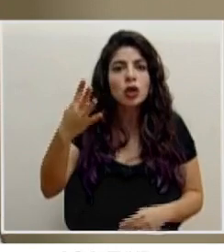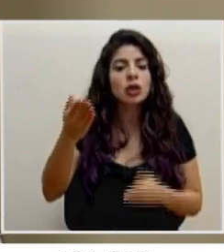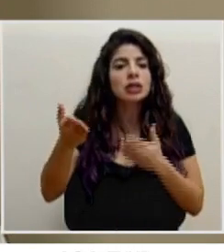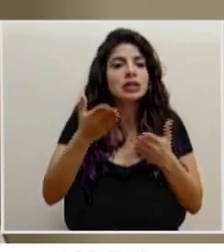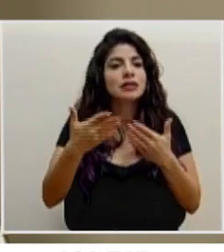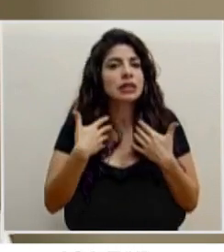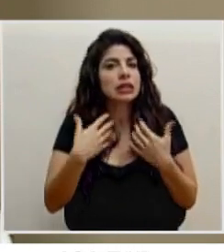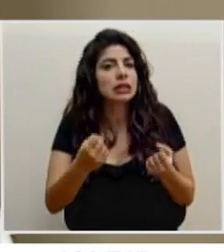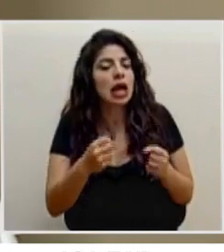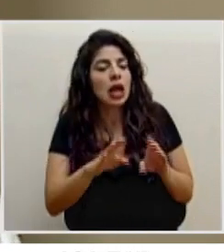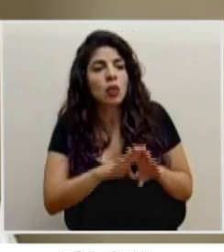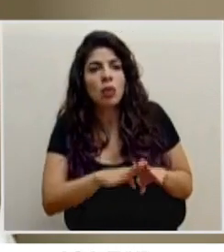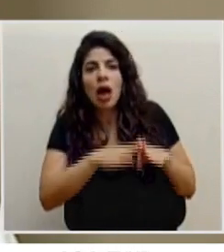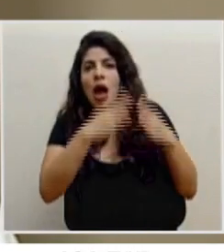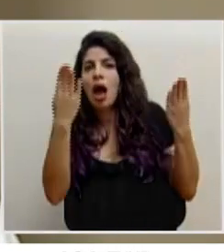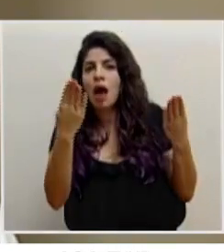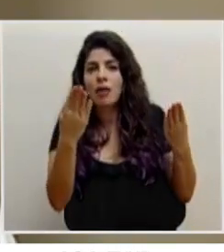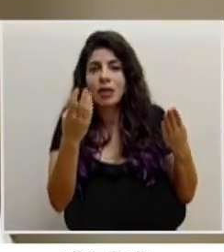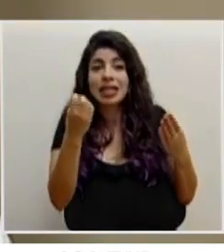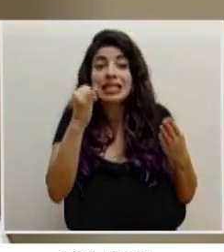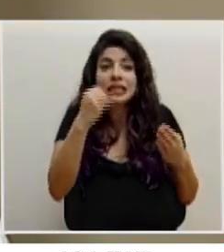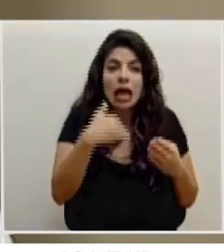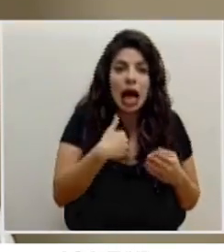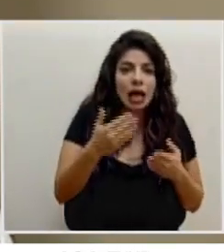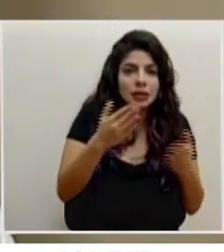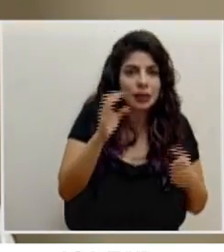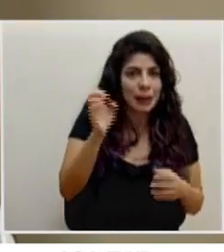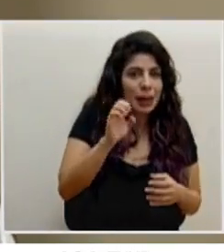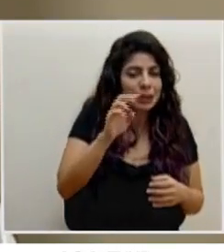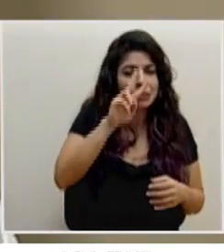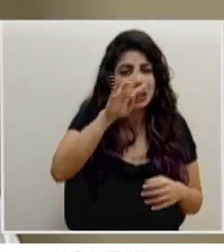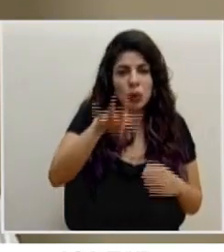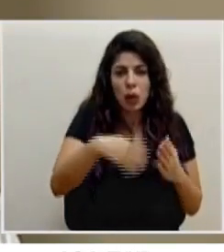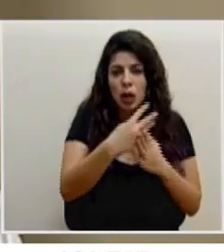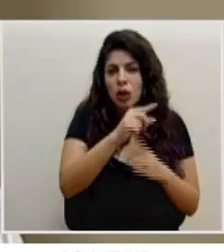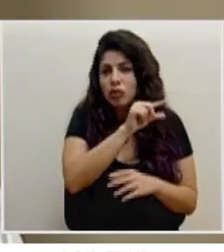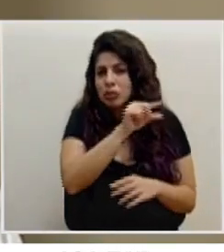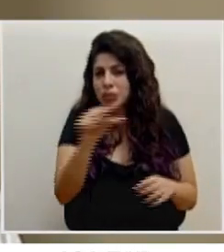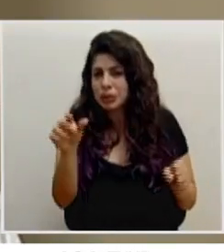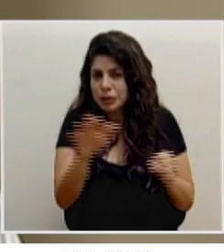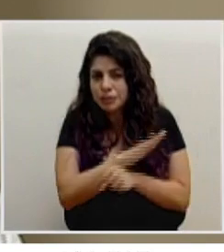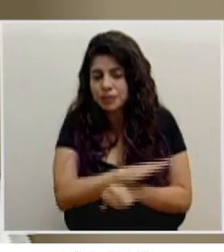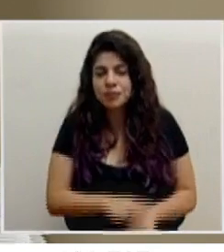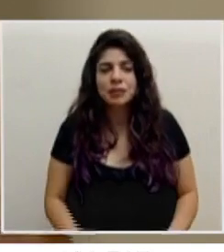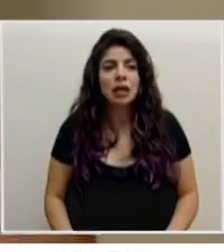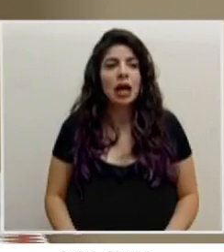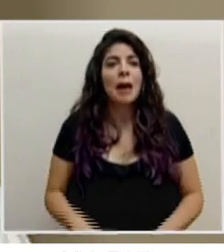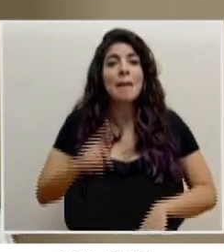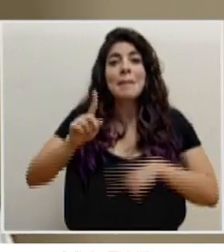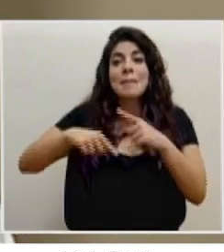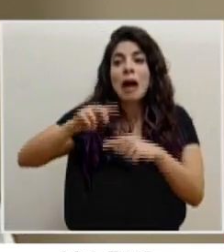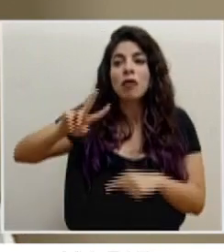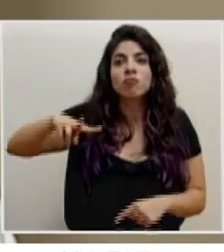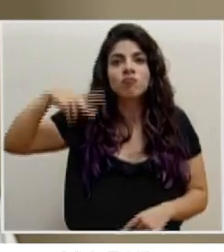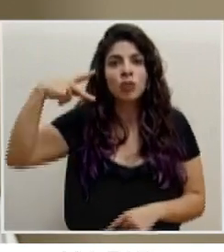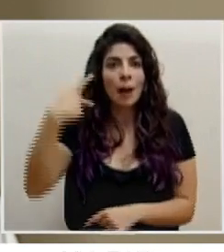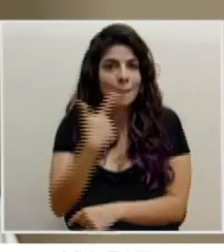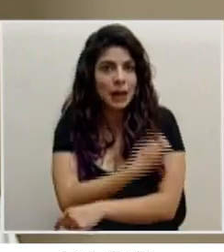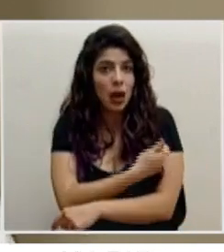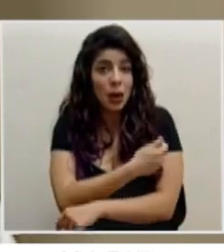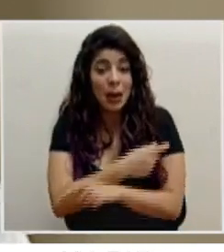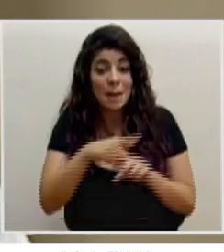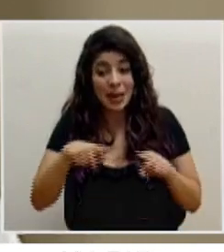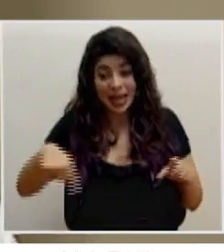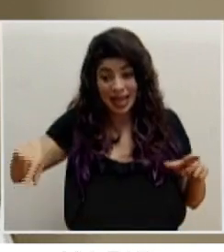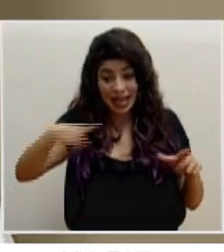de salud van a estar abiertos, los que tengan servicio de emergencias 24/7. Vamos a reforzar vacunación, pero esto